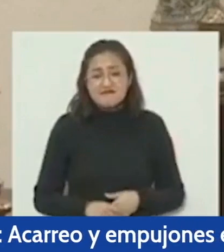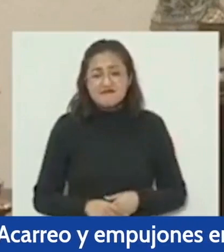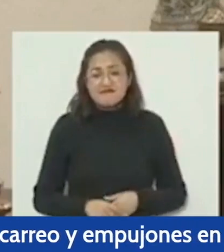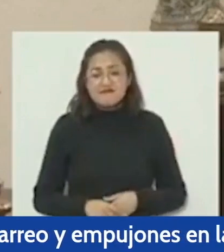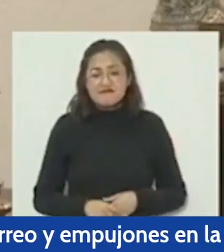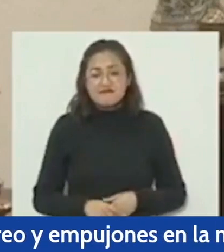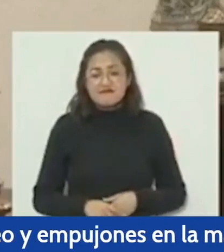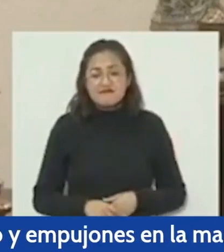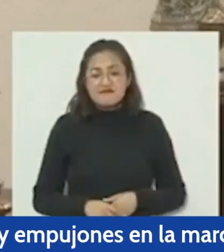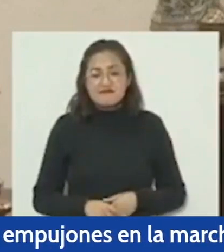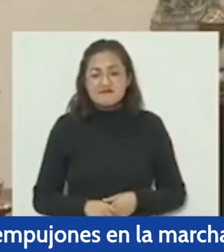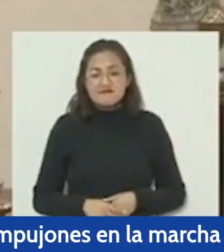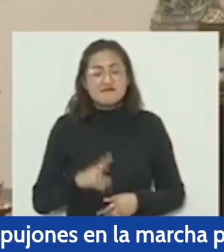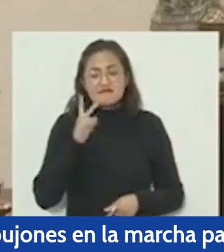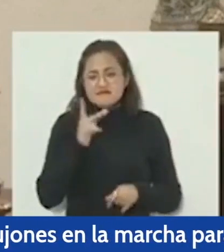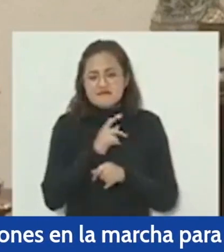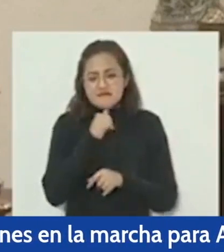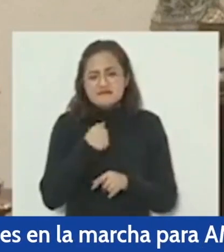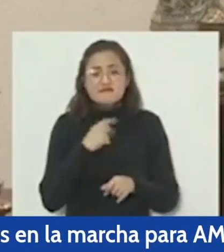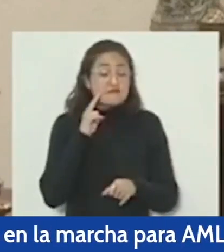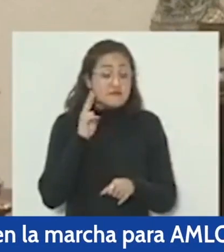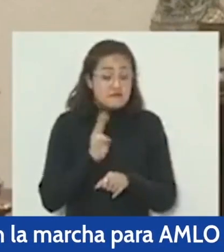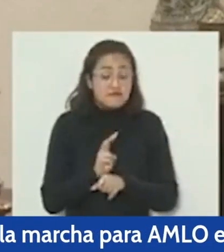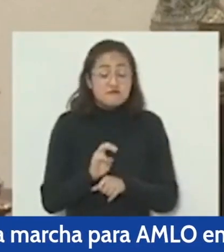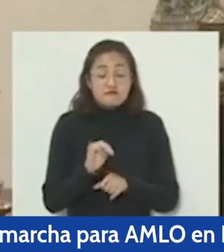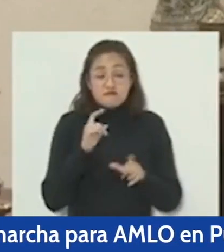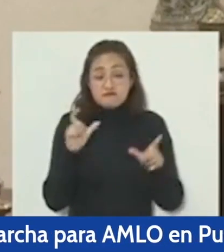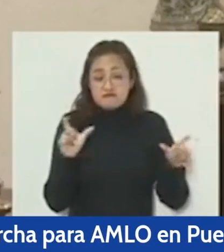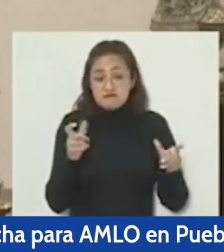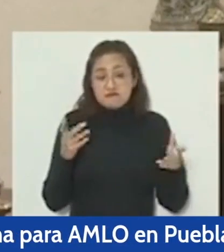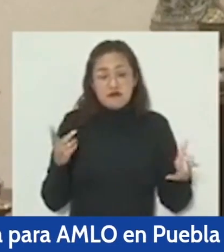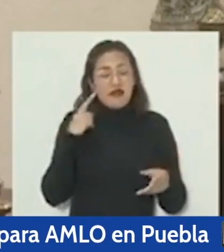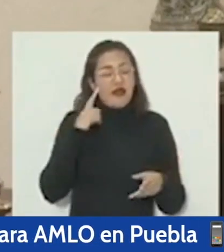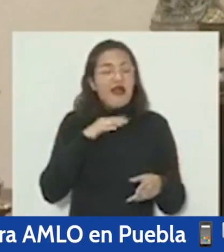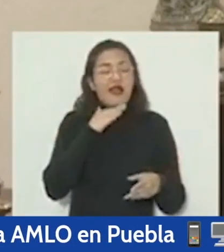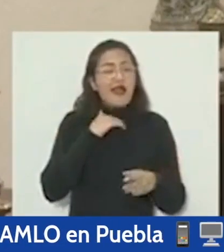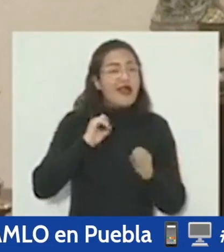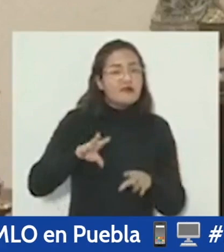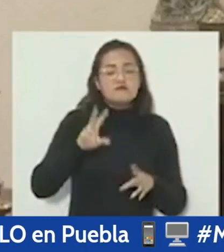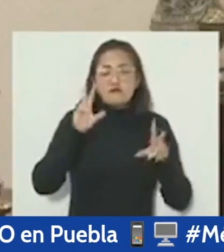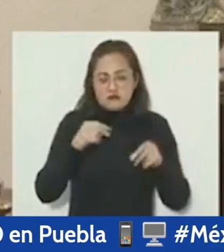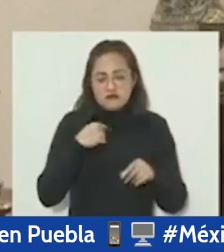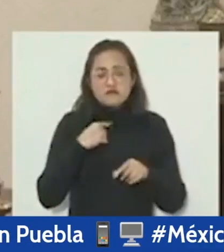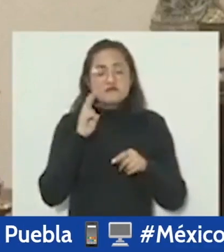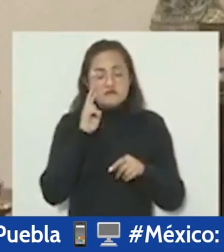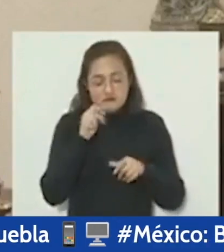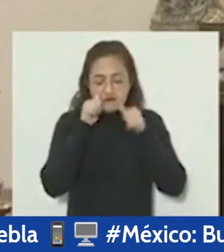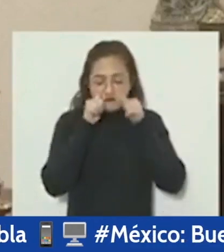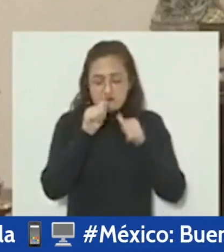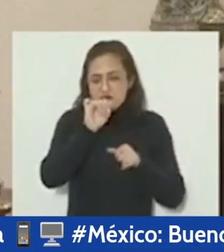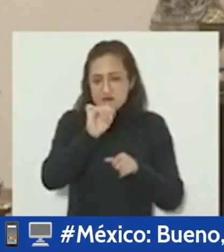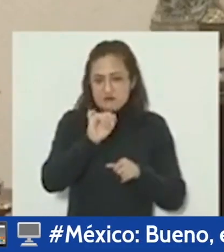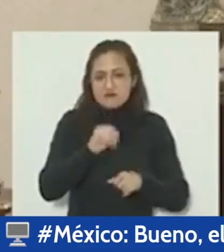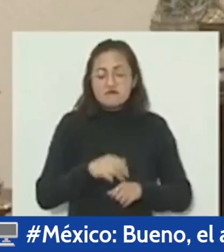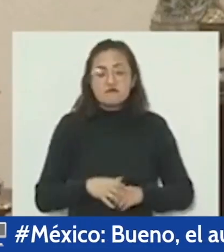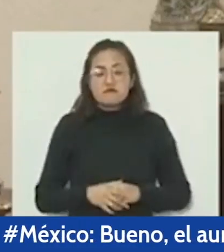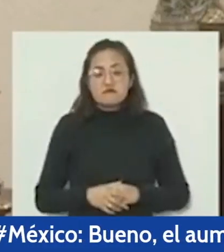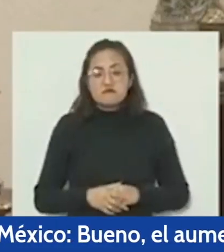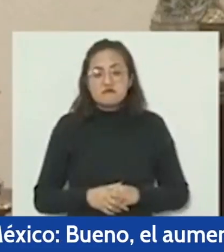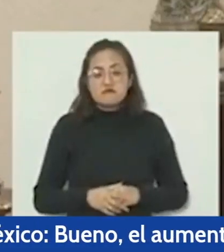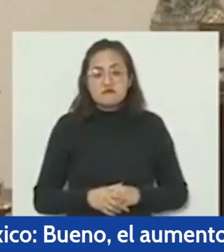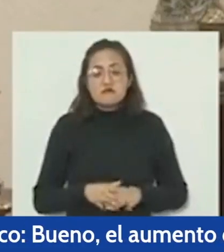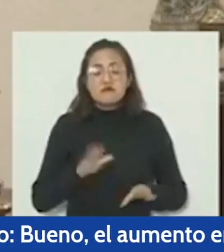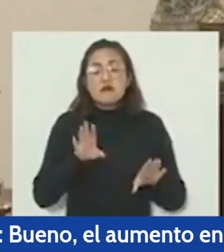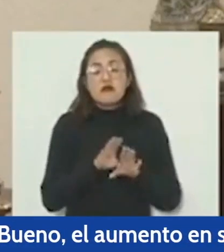nada. Estamos prevenidos, eso sí, ¿eh? No crean que estamos nosotros, que nosotros tomamos a broma y